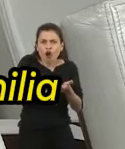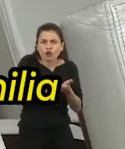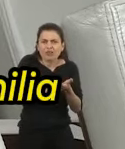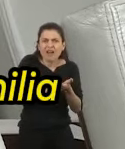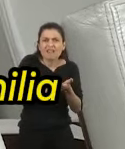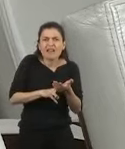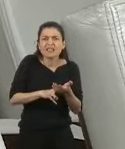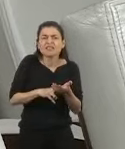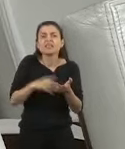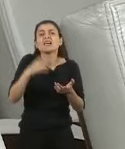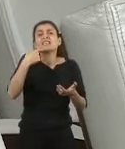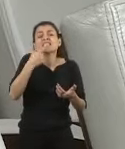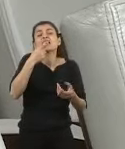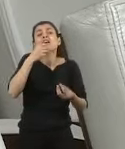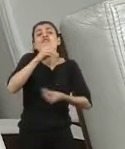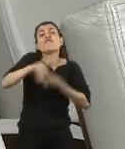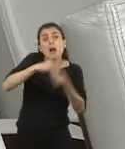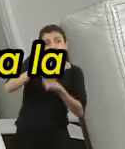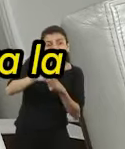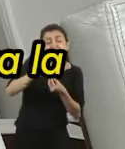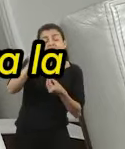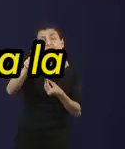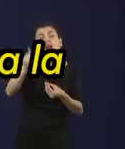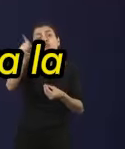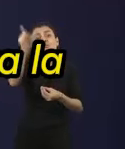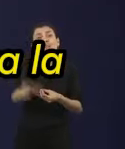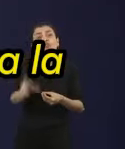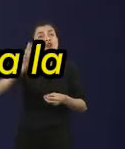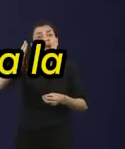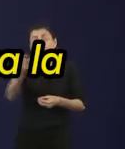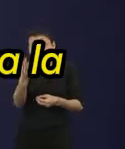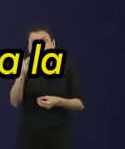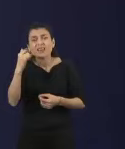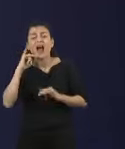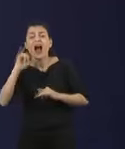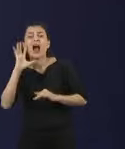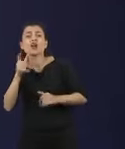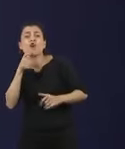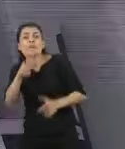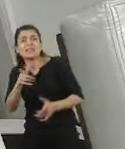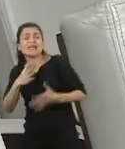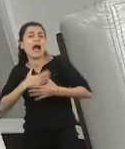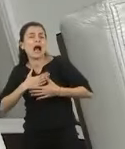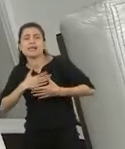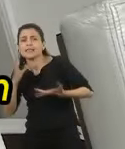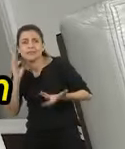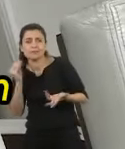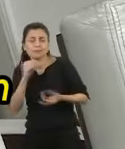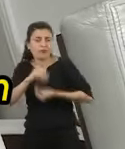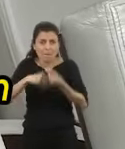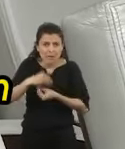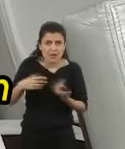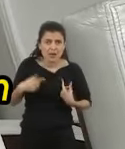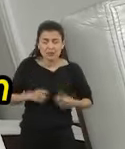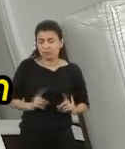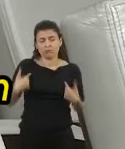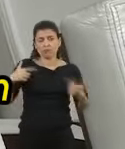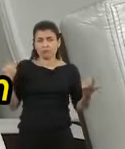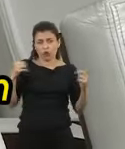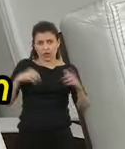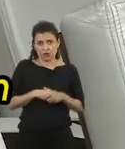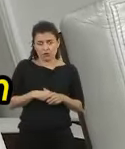algún mensaje para la familia esta del pibe que falleció sí No no tengo ningún mensaje para los ricos te la consulta es consideras